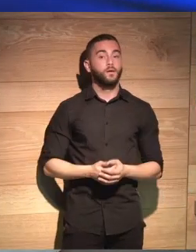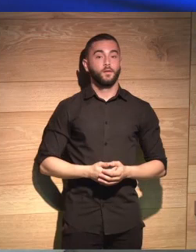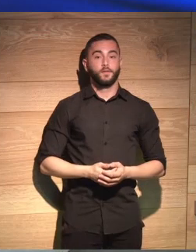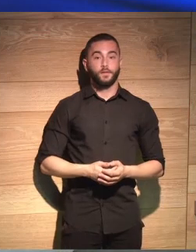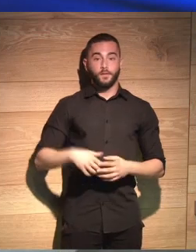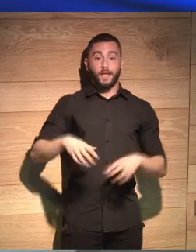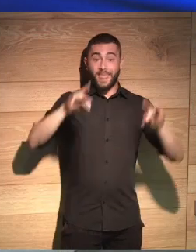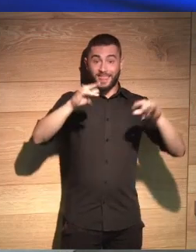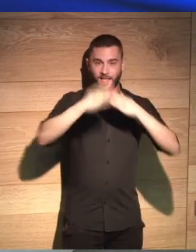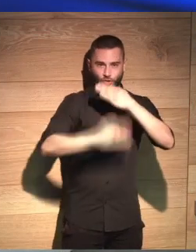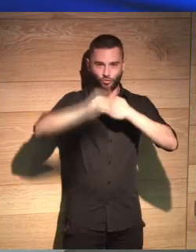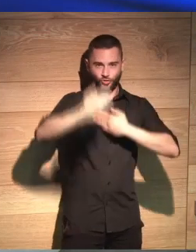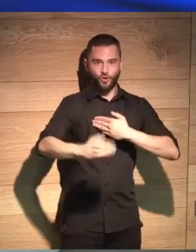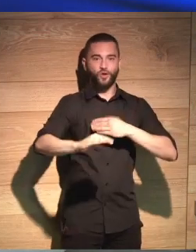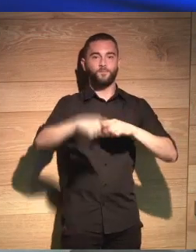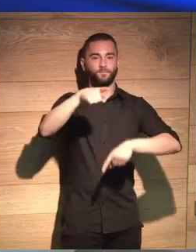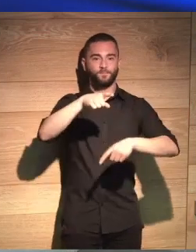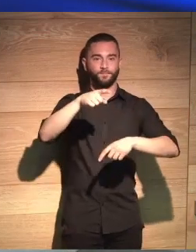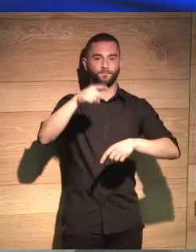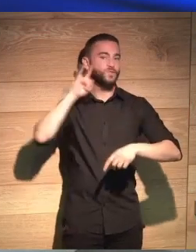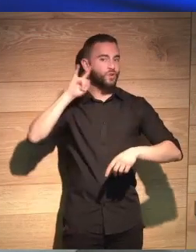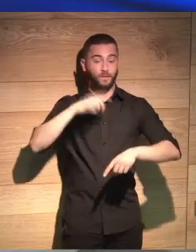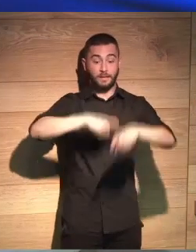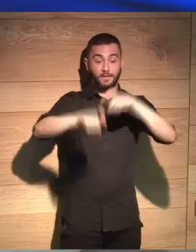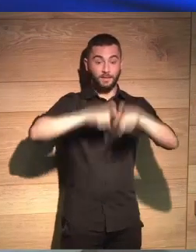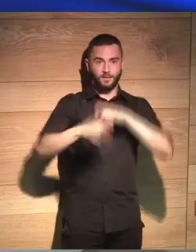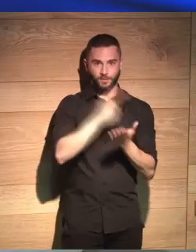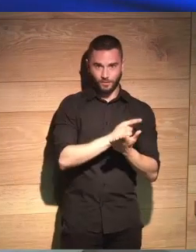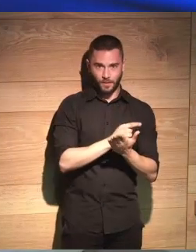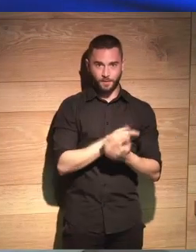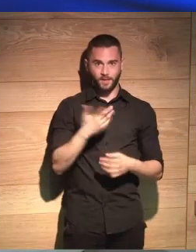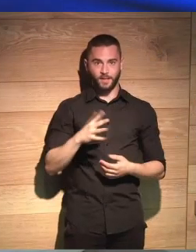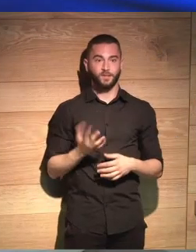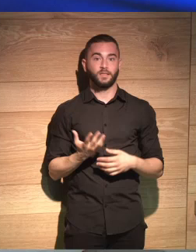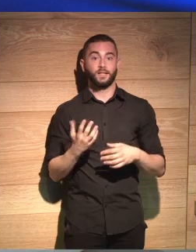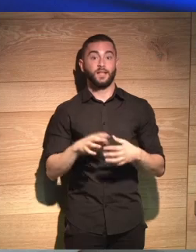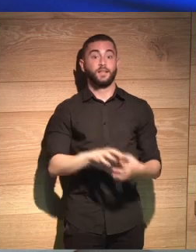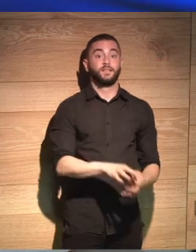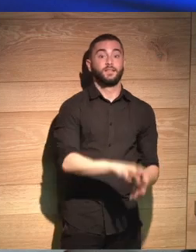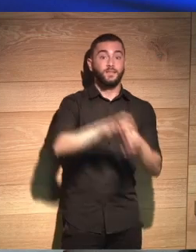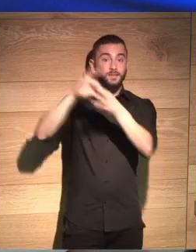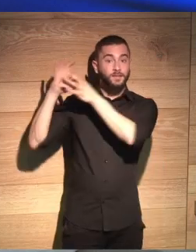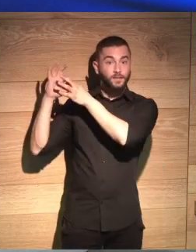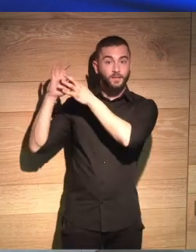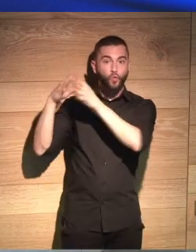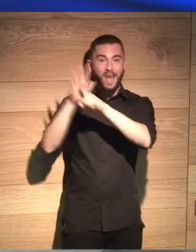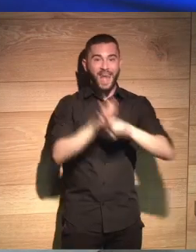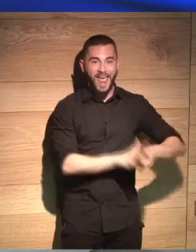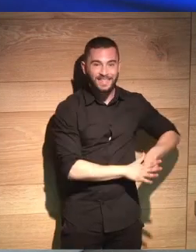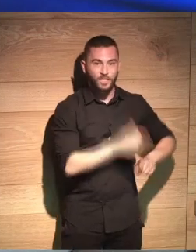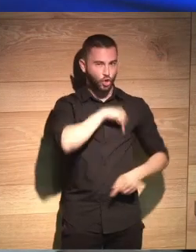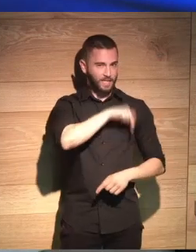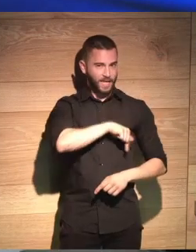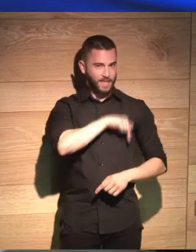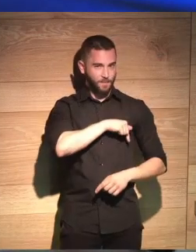Volviendo a Desierto Sonoro, Desierto Sonoro es la crónica de un éxodo, la crónica de un exilio